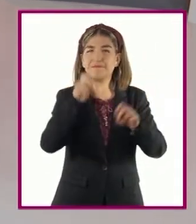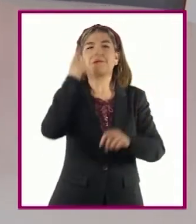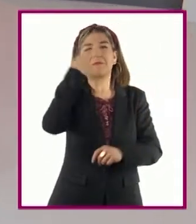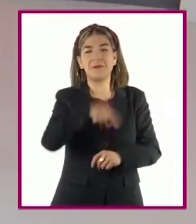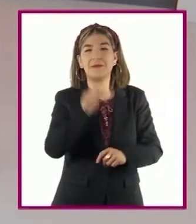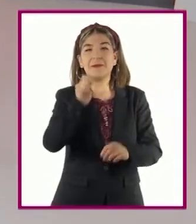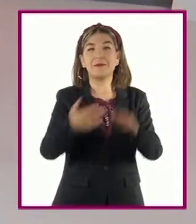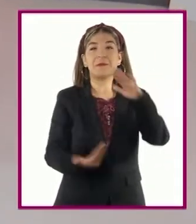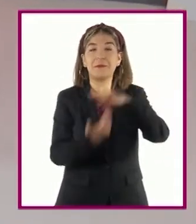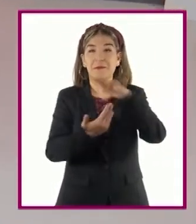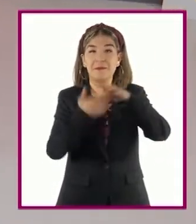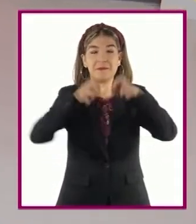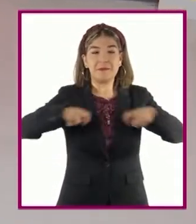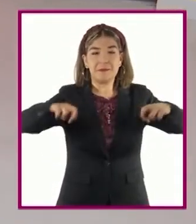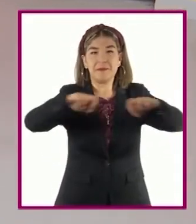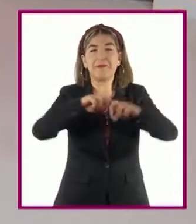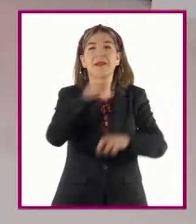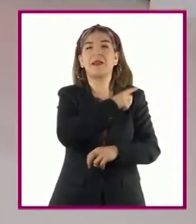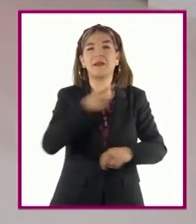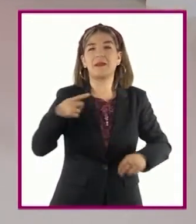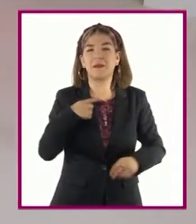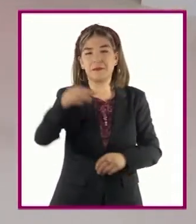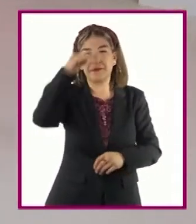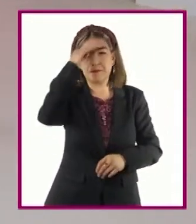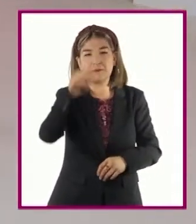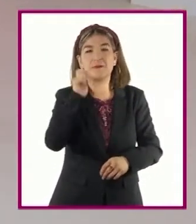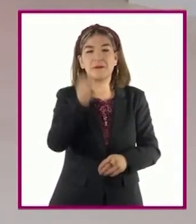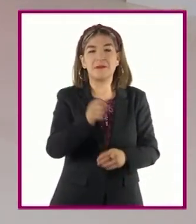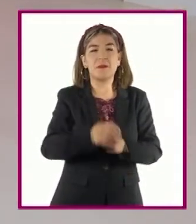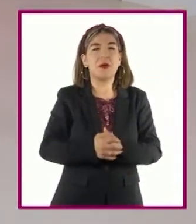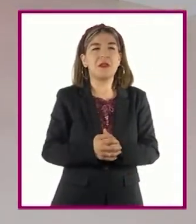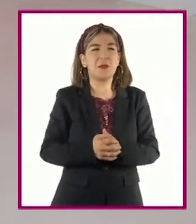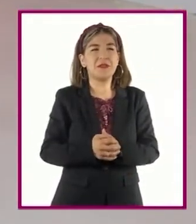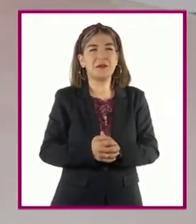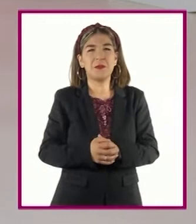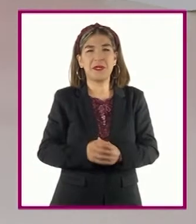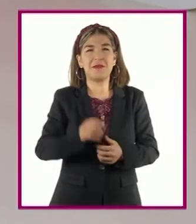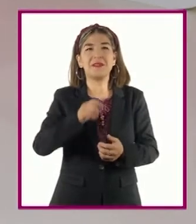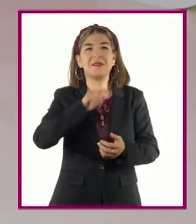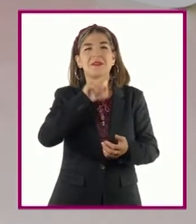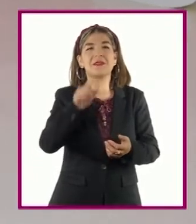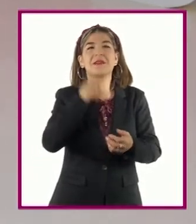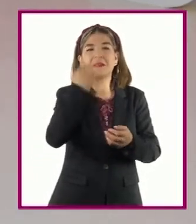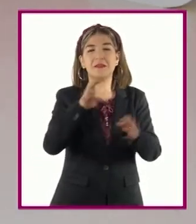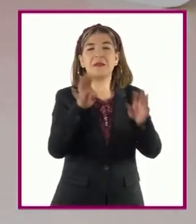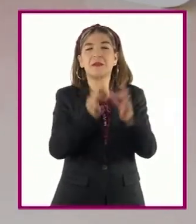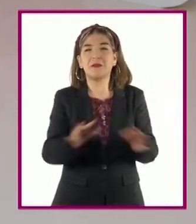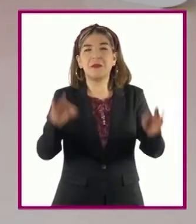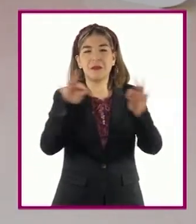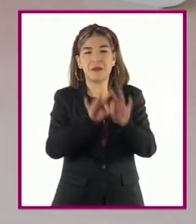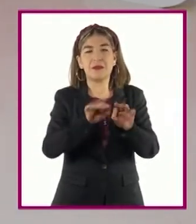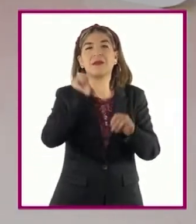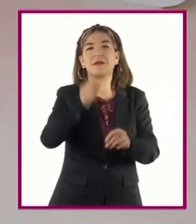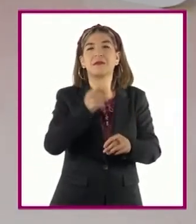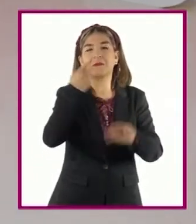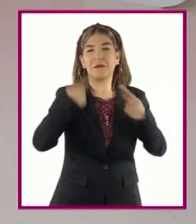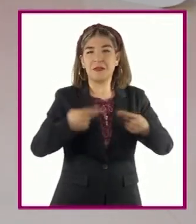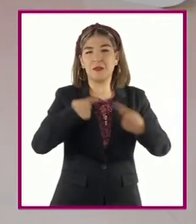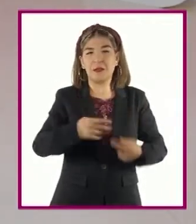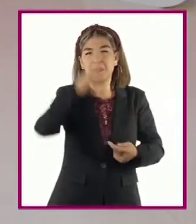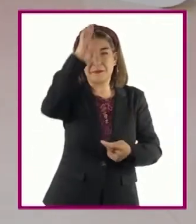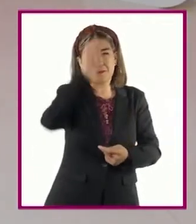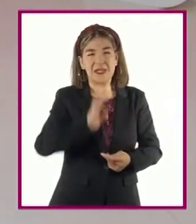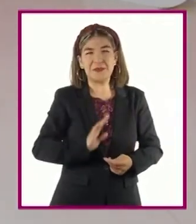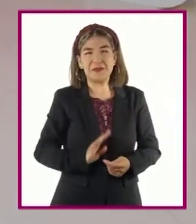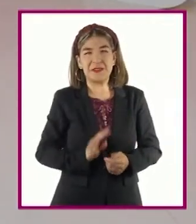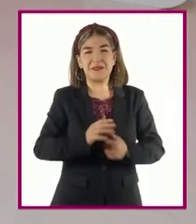en una mesa redonda se deben tomar en cuenta la importancia de contar con una moderadora o un moderador y que